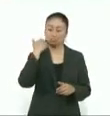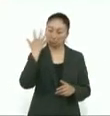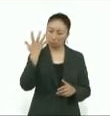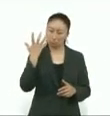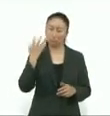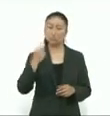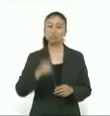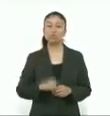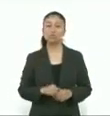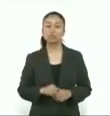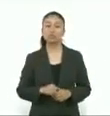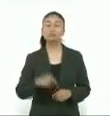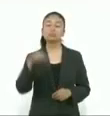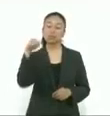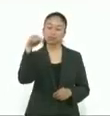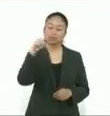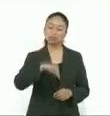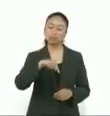Es aquí,